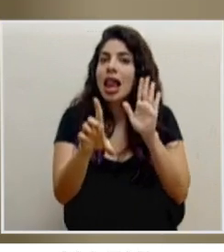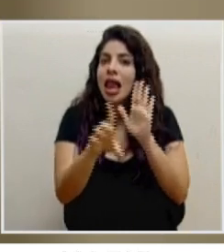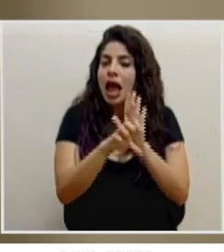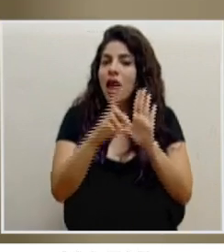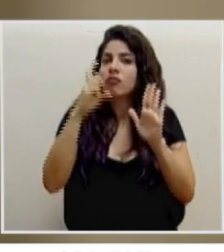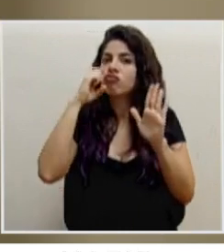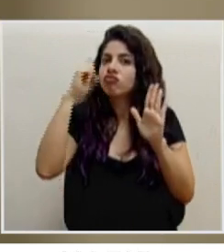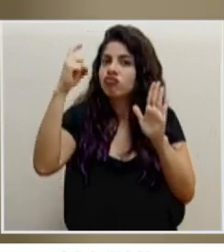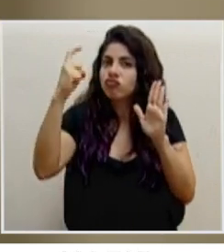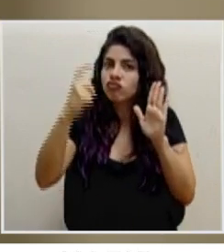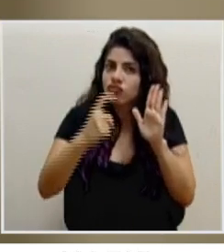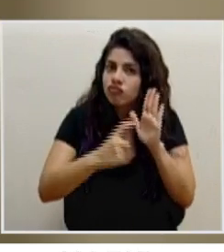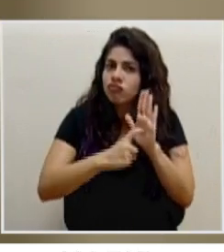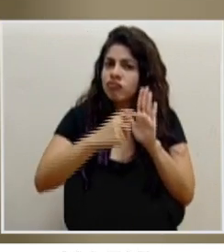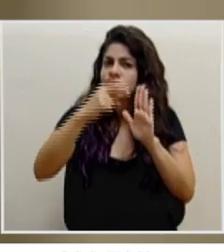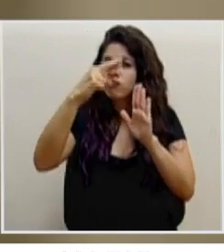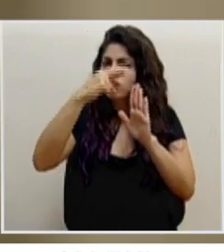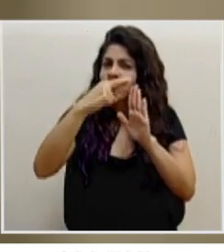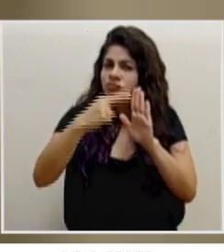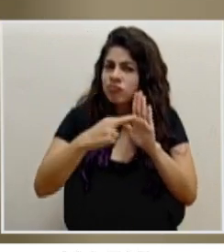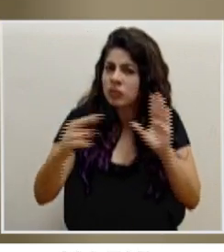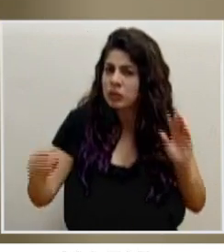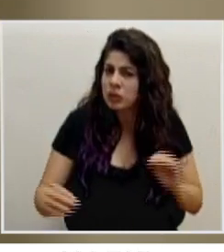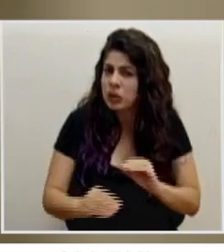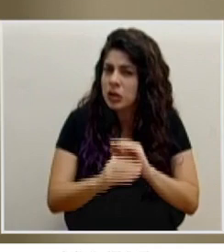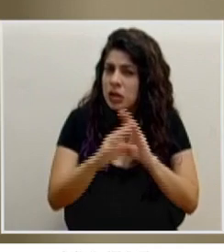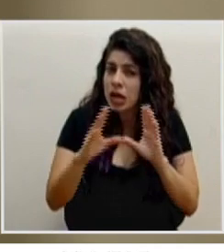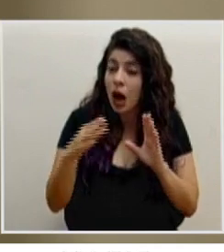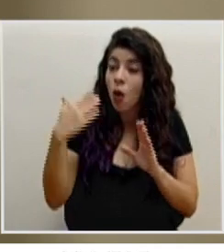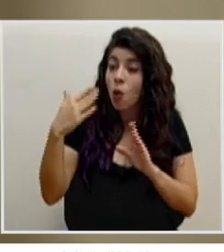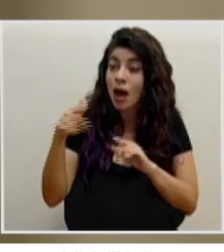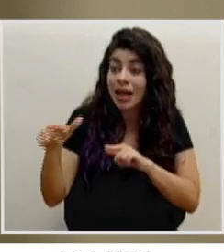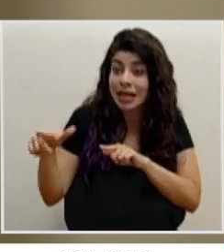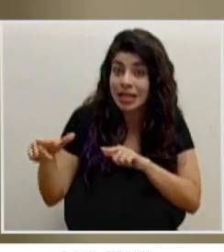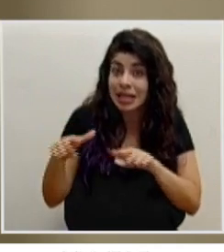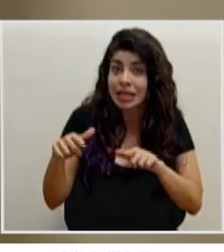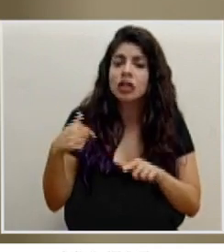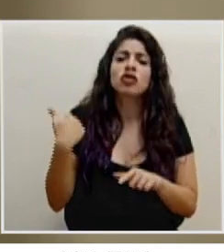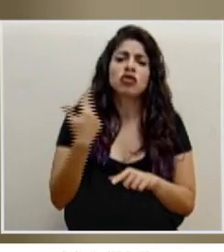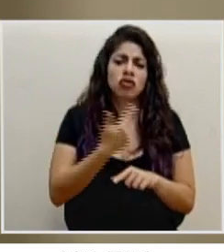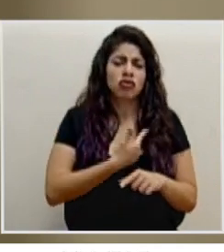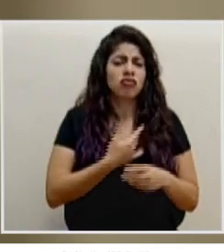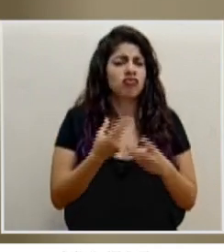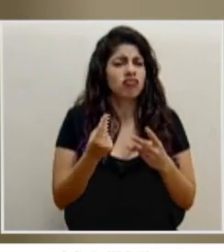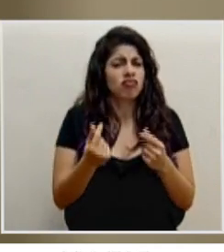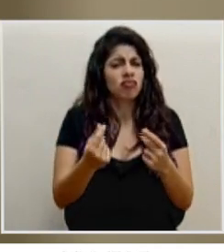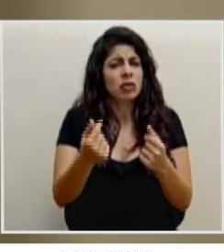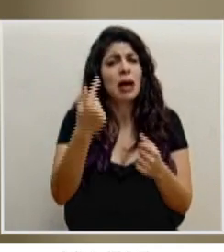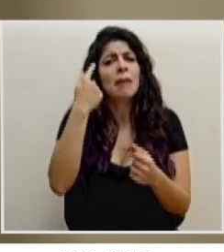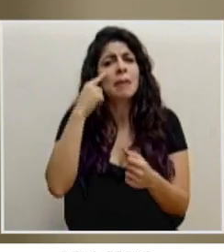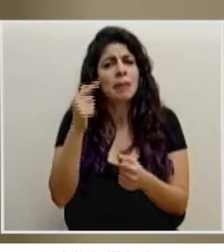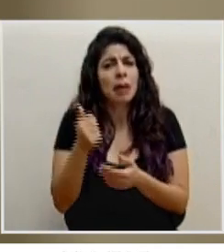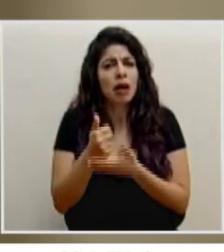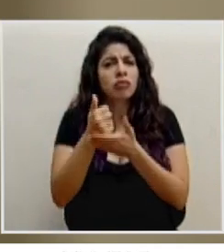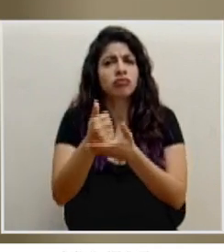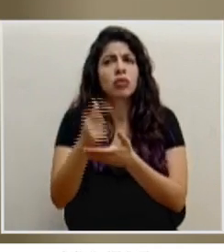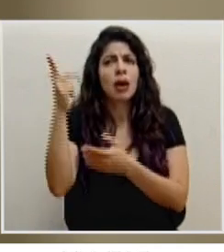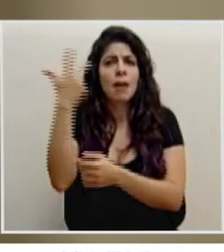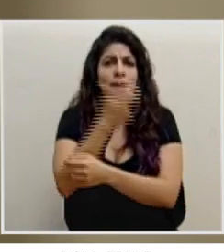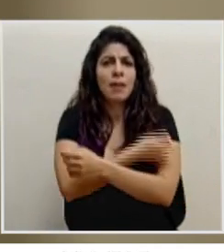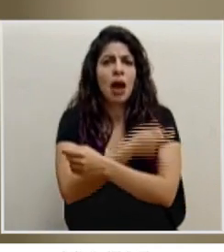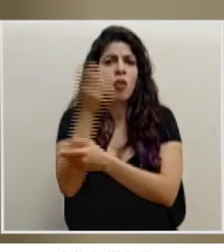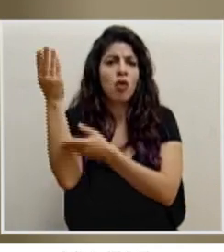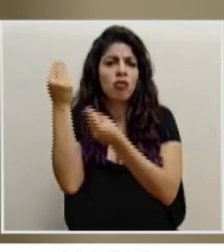estén completamente regularizados, vamos a agilizar todo lo posible para que también la vacuna esté en